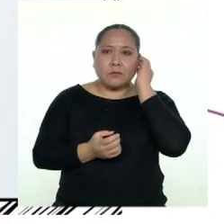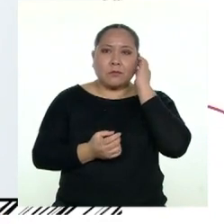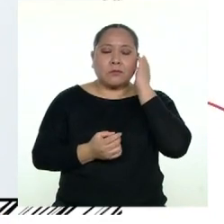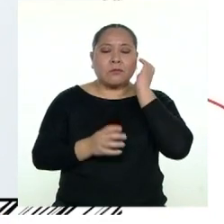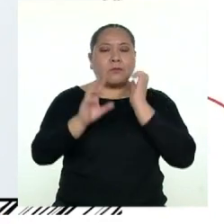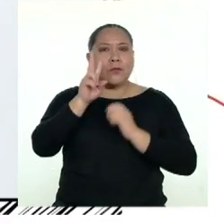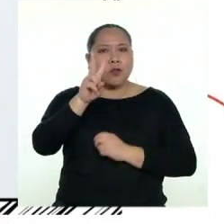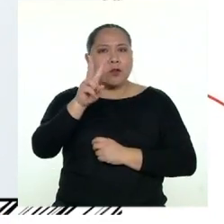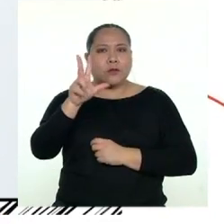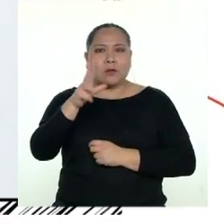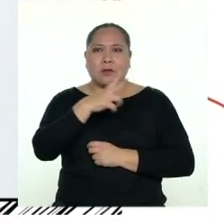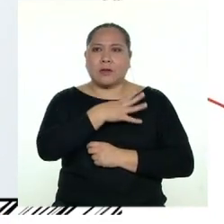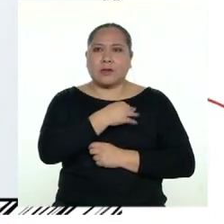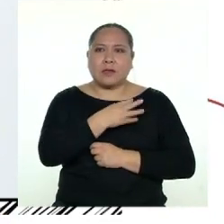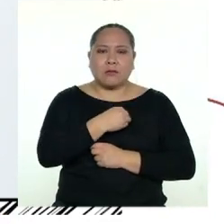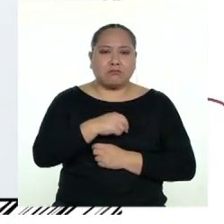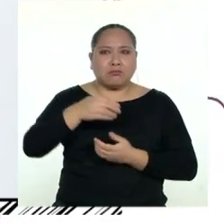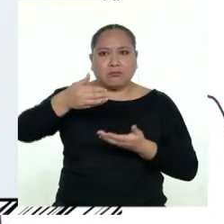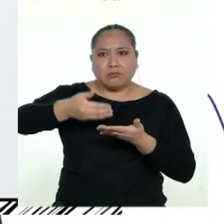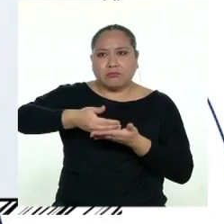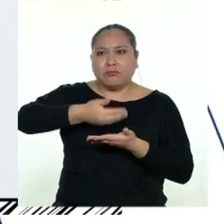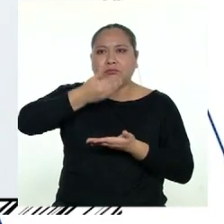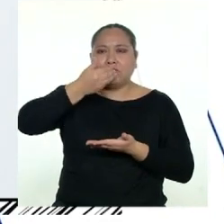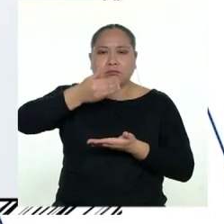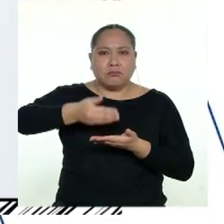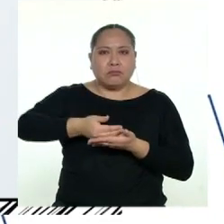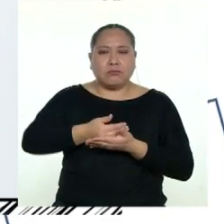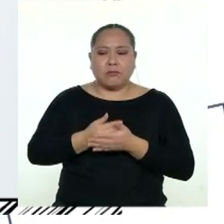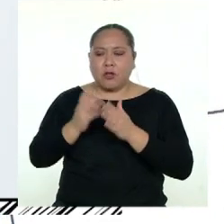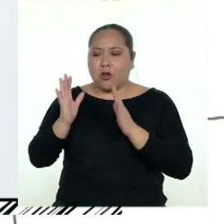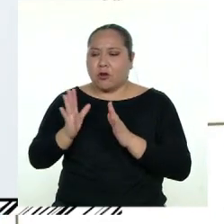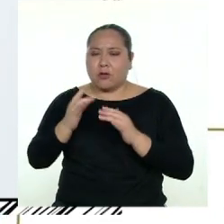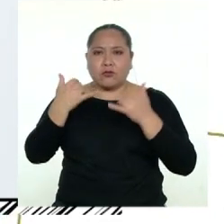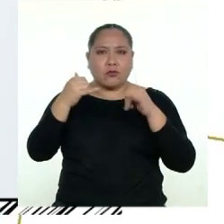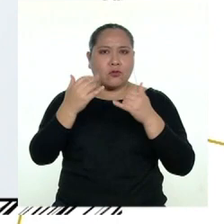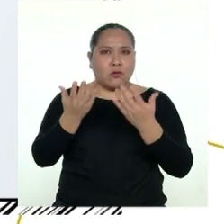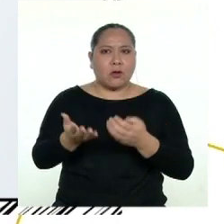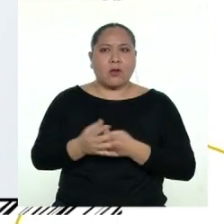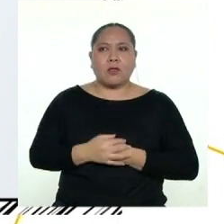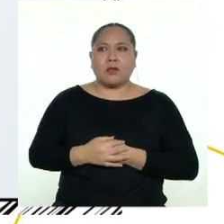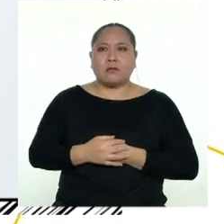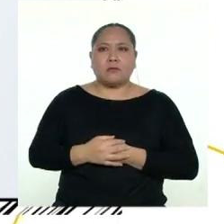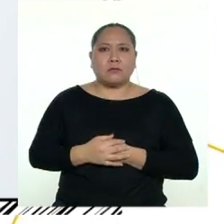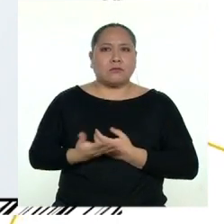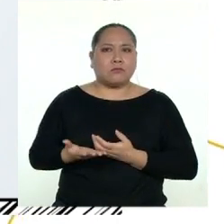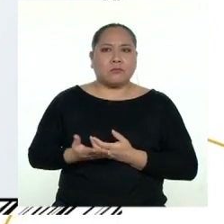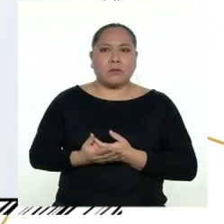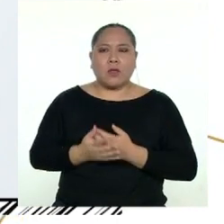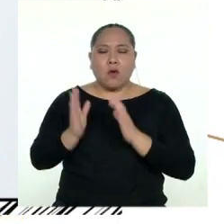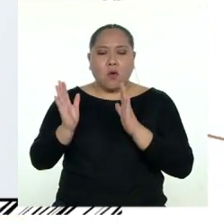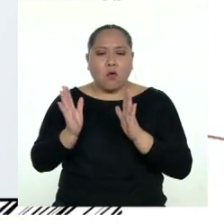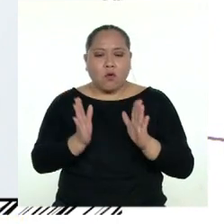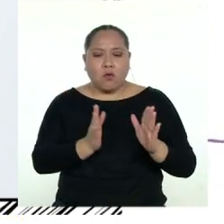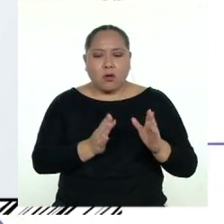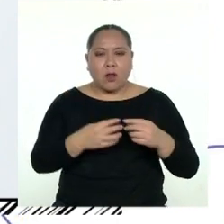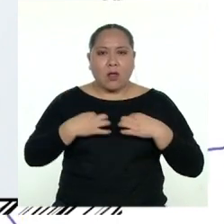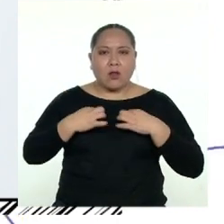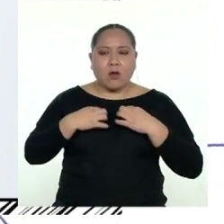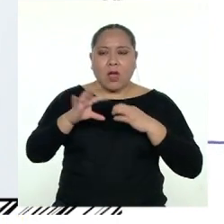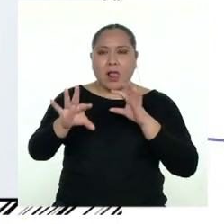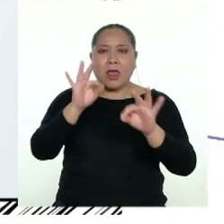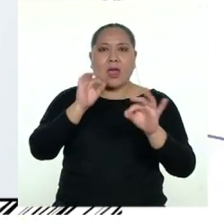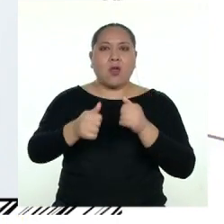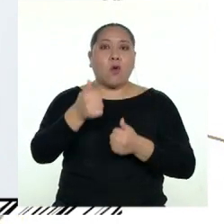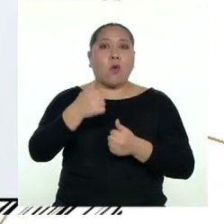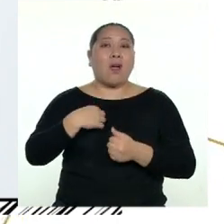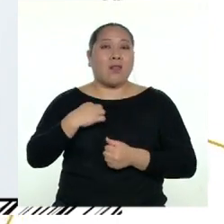y 3 años pueden comer con la cuchara, ordenar sus juguetes luego de usarlos, doblar algunas prendas de ropa, elegir qué ropa